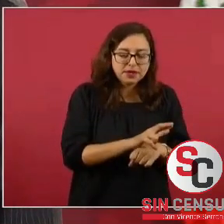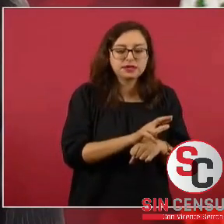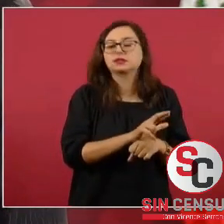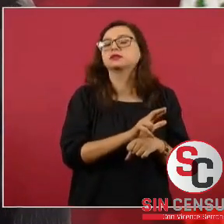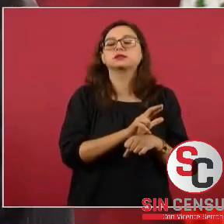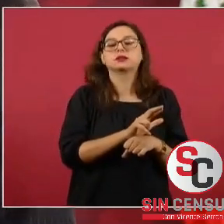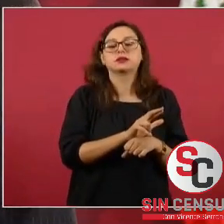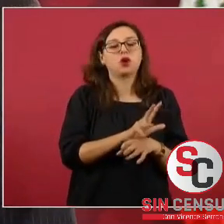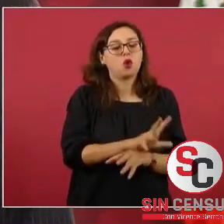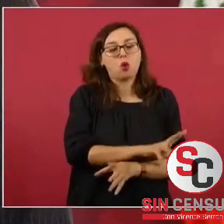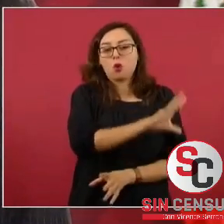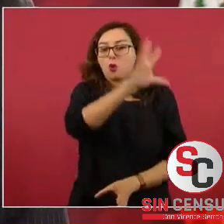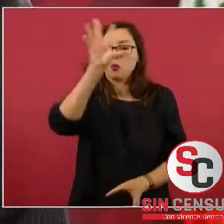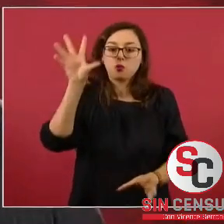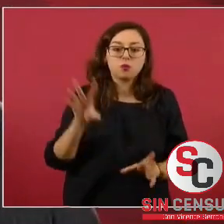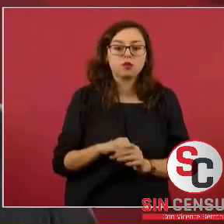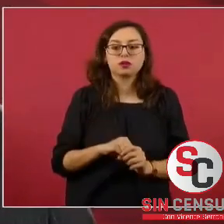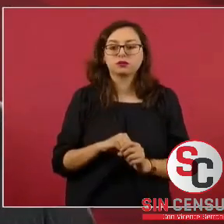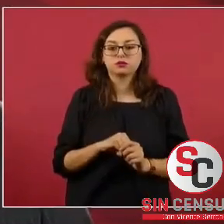se